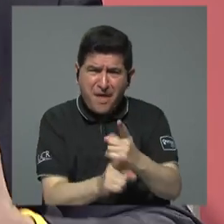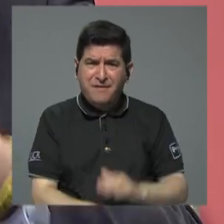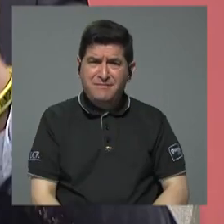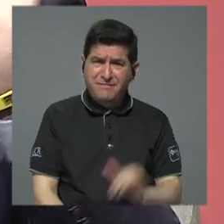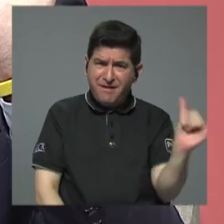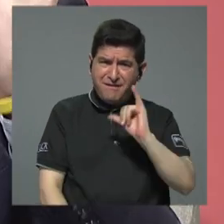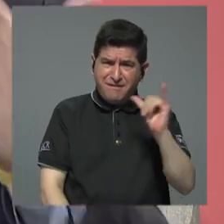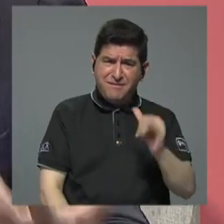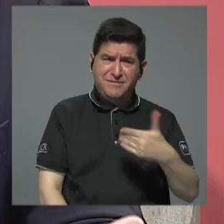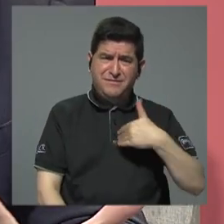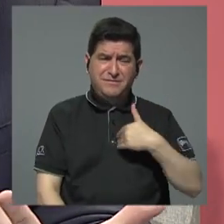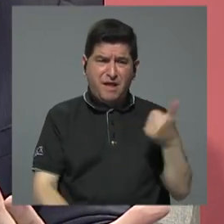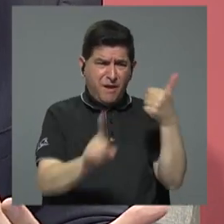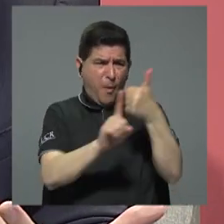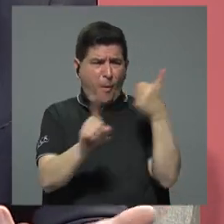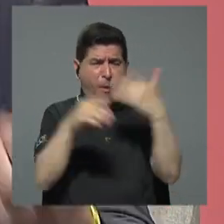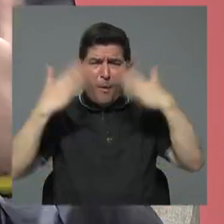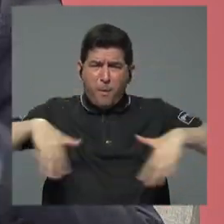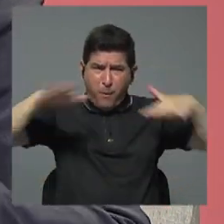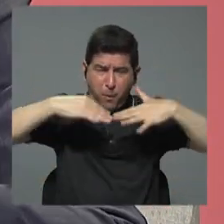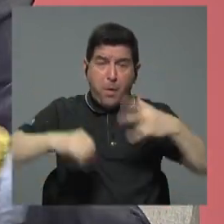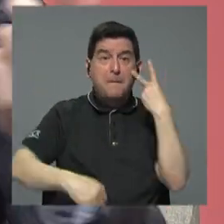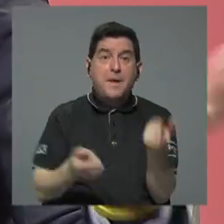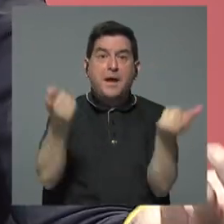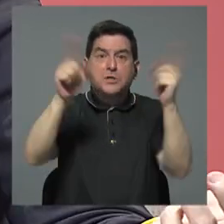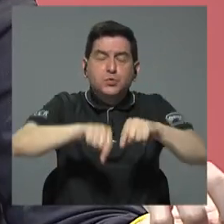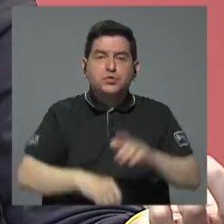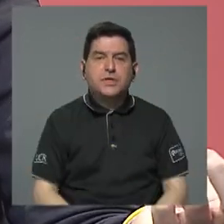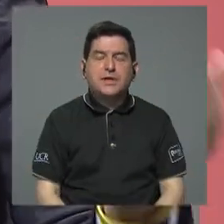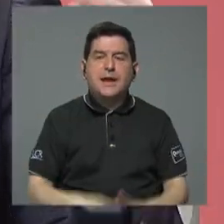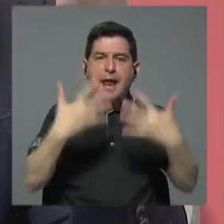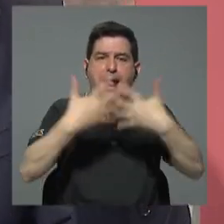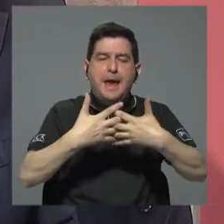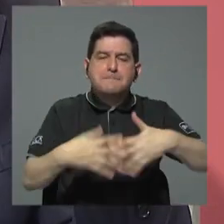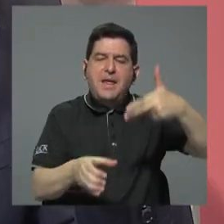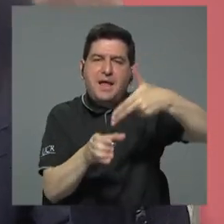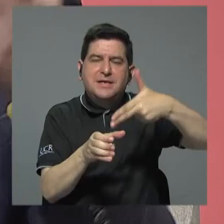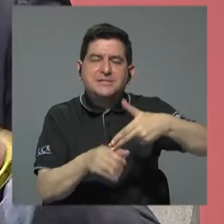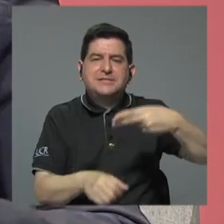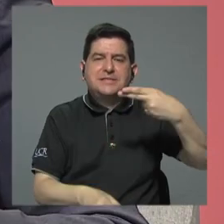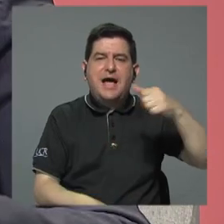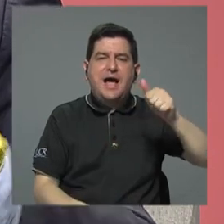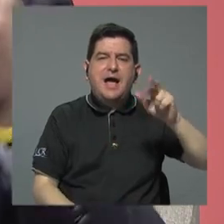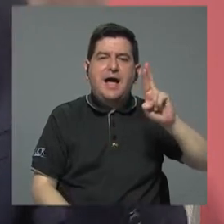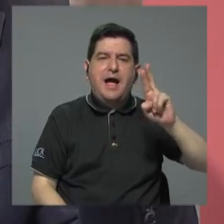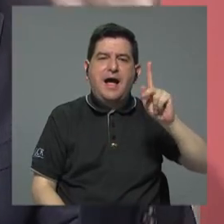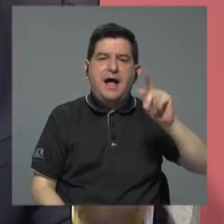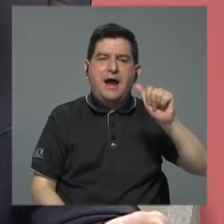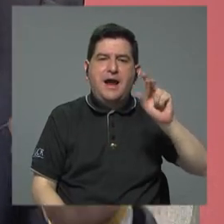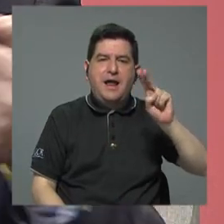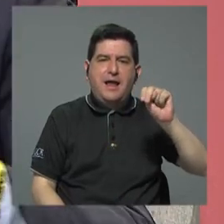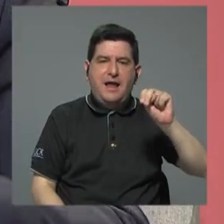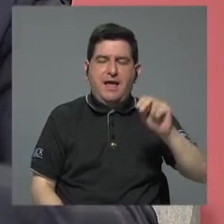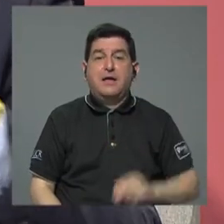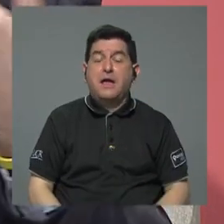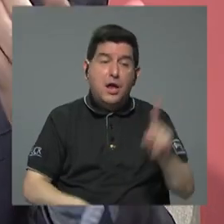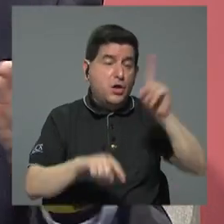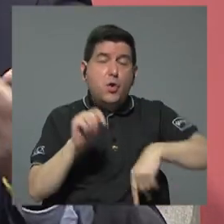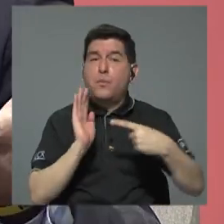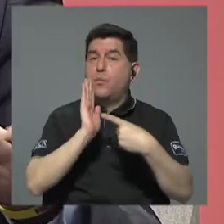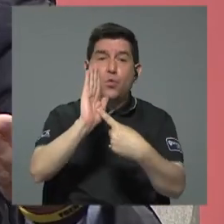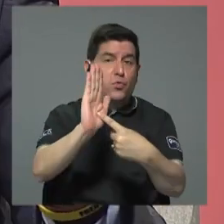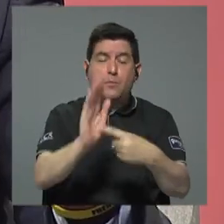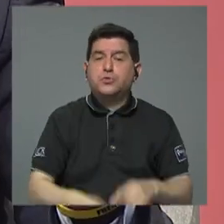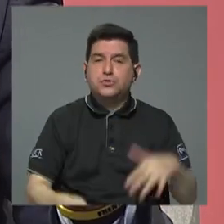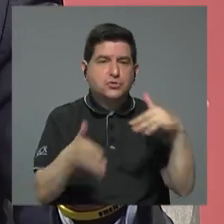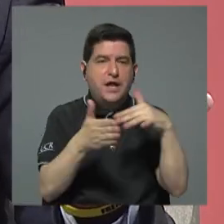Igual tendría altos impactos ambientales. Vean lo que pasó con la petrolera Harkin, a la cual le dieron una concesión y sencillamente no logró presentar